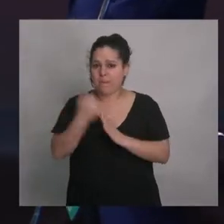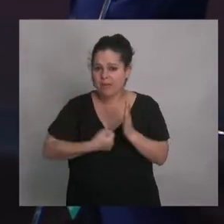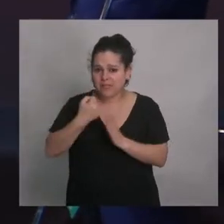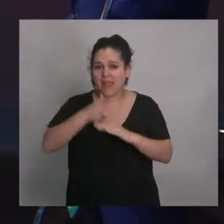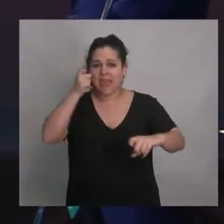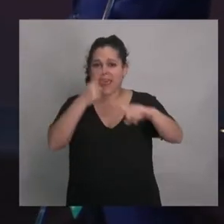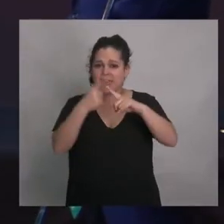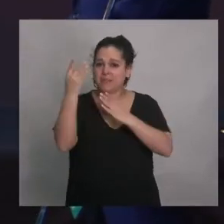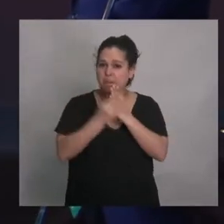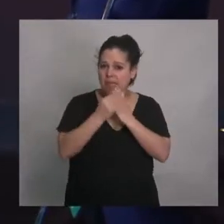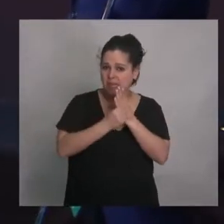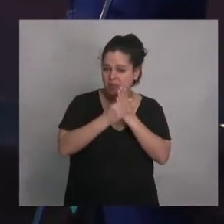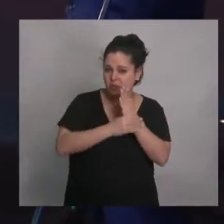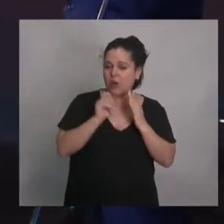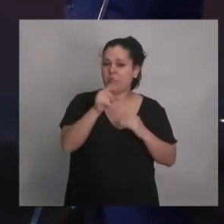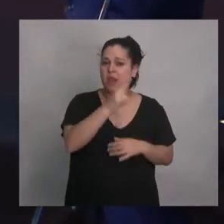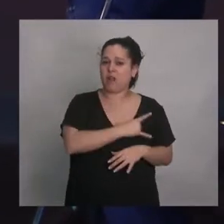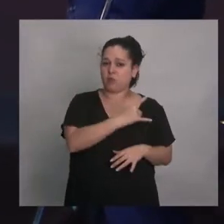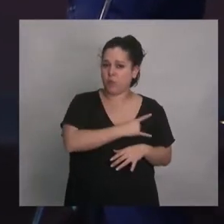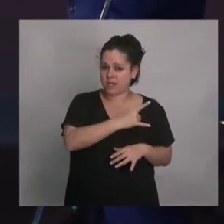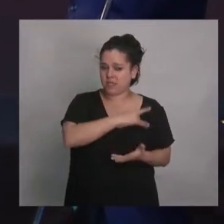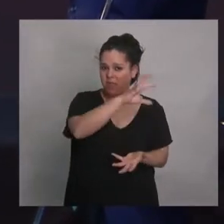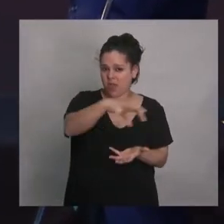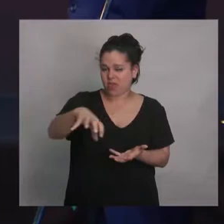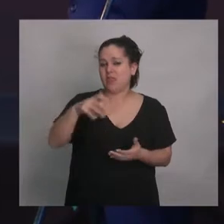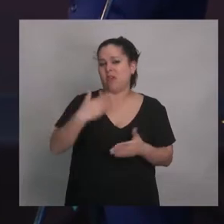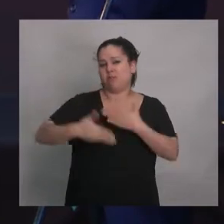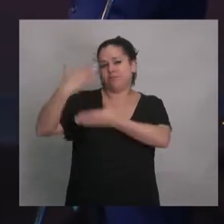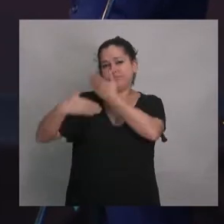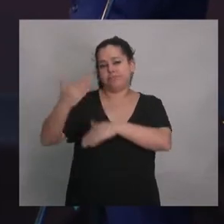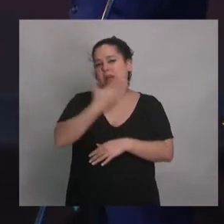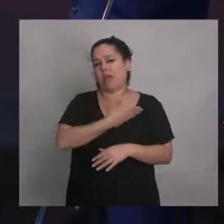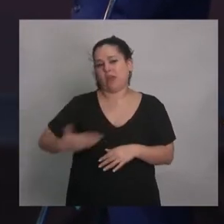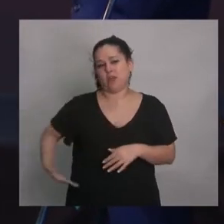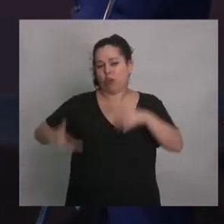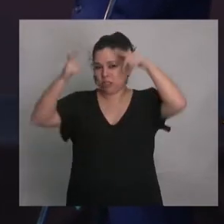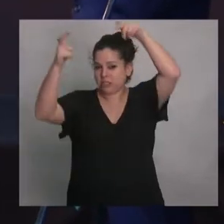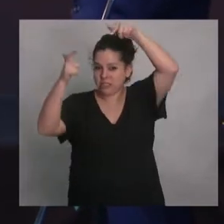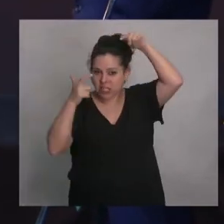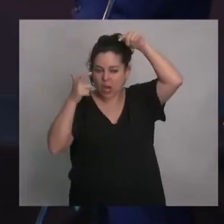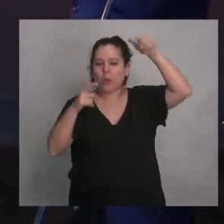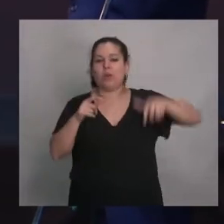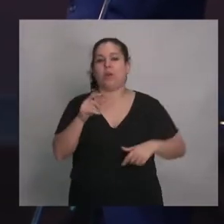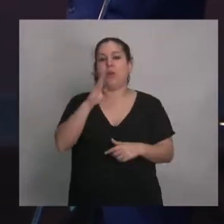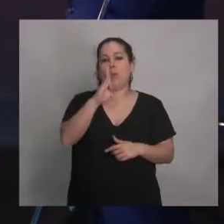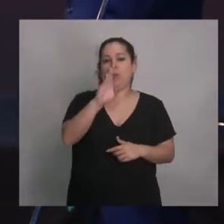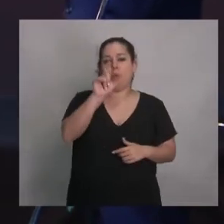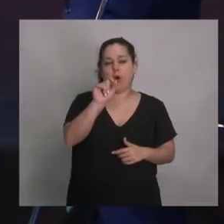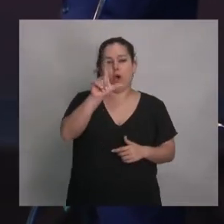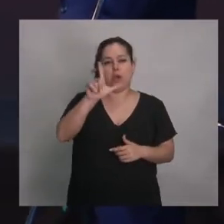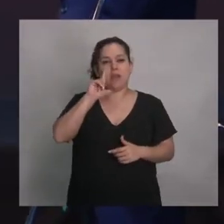exministro de las universidades durante la gestión del presidente chávez luís bonilla molina